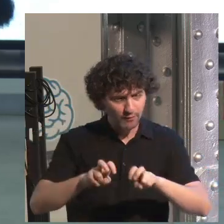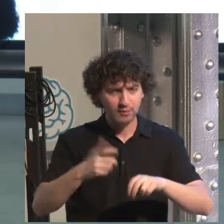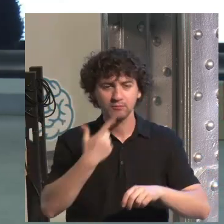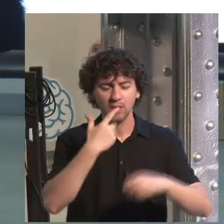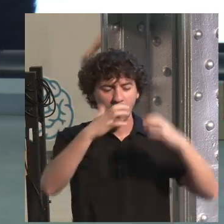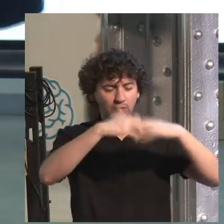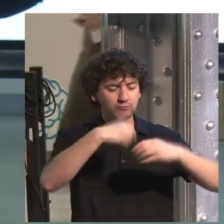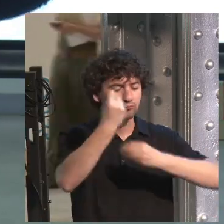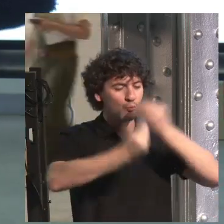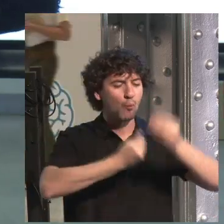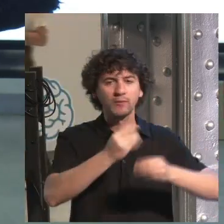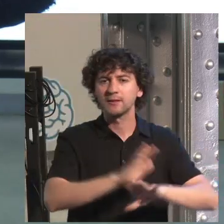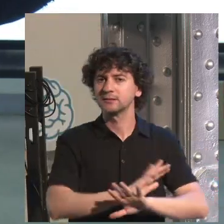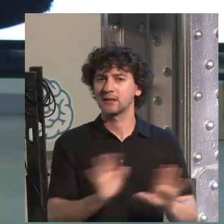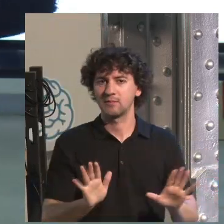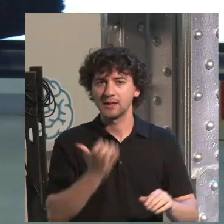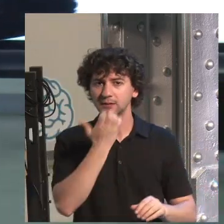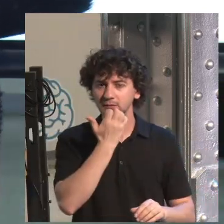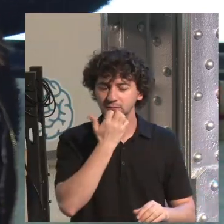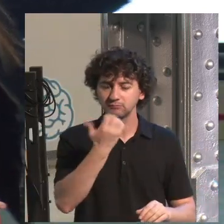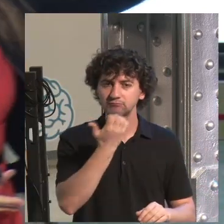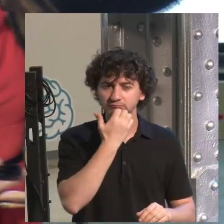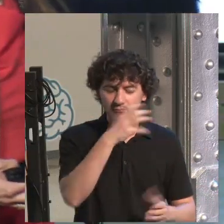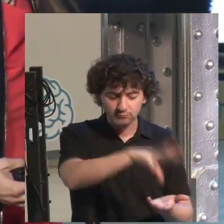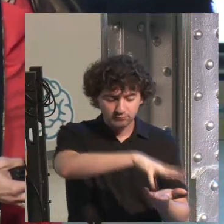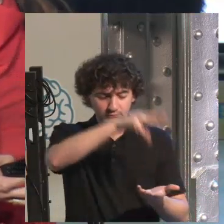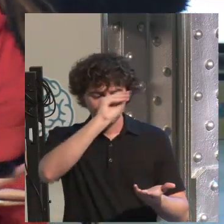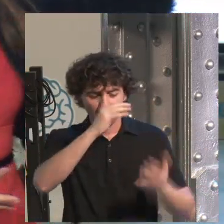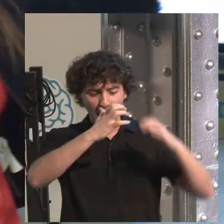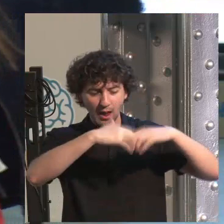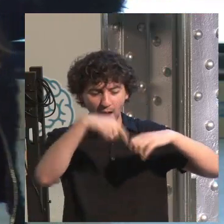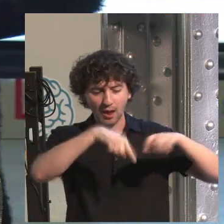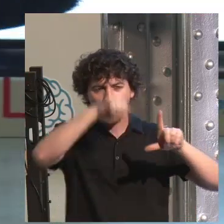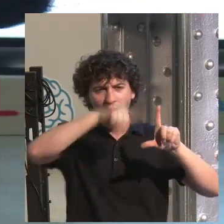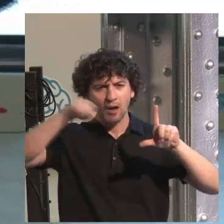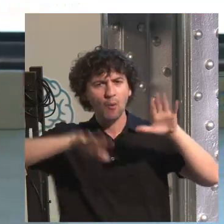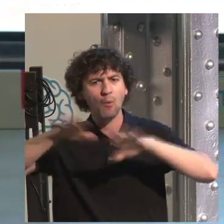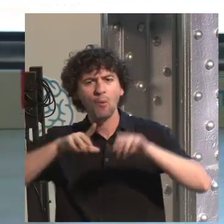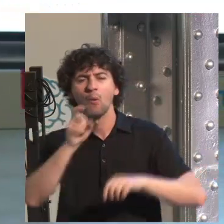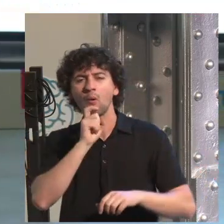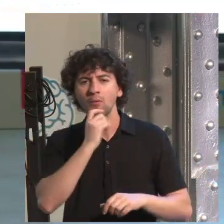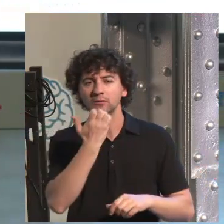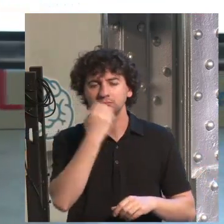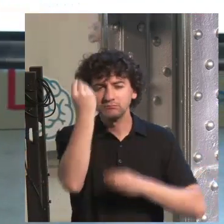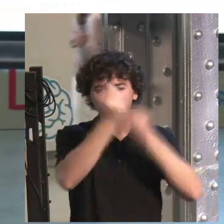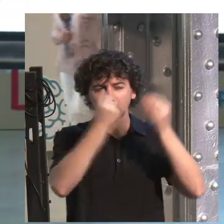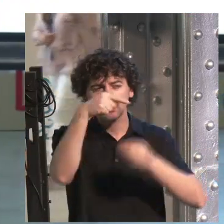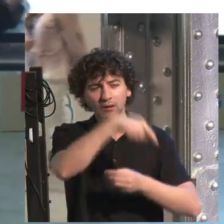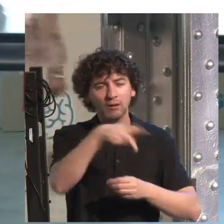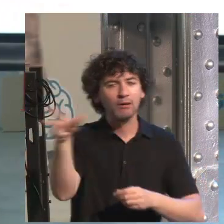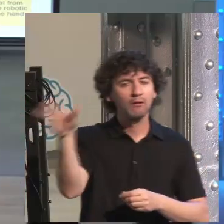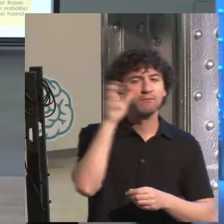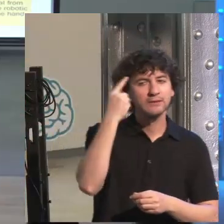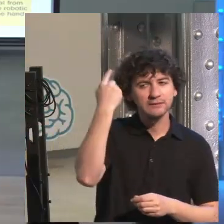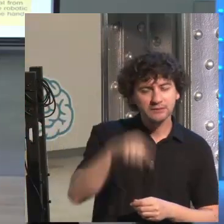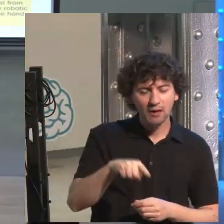utilizando el cerebro. De nuevo, si somos capaces de interpretar la actividad neuronal y si soy capaz de determinar que estoy pensando que se mueva